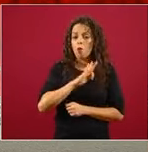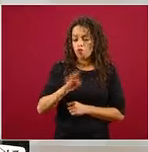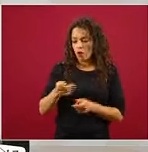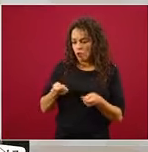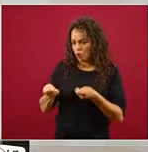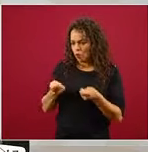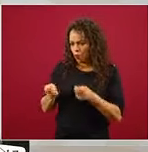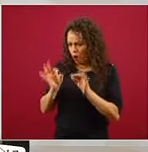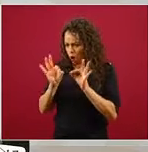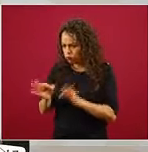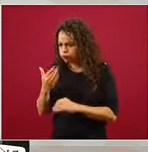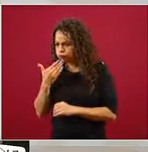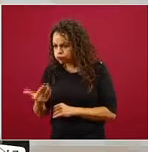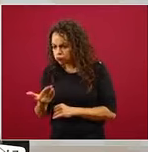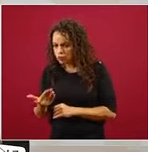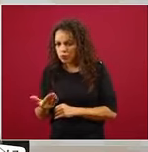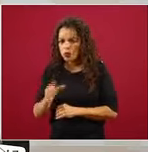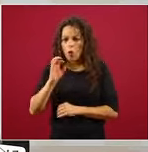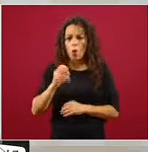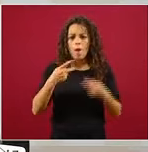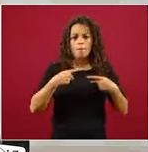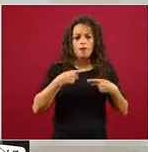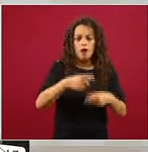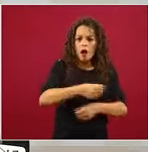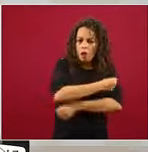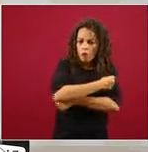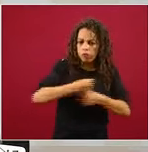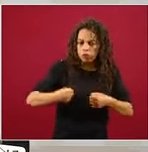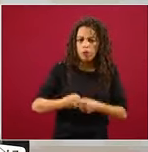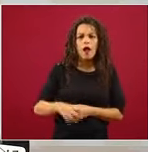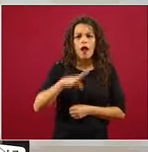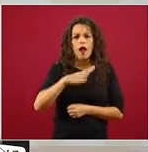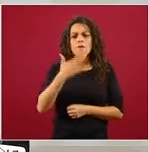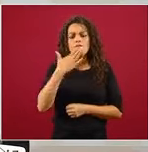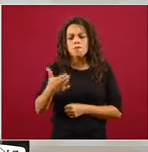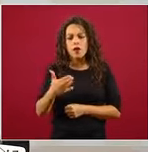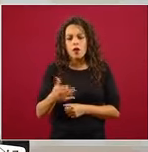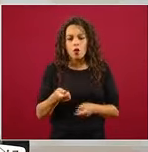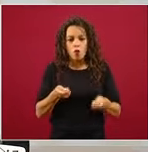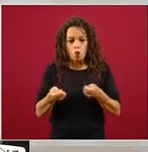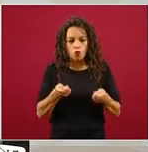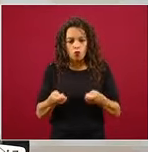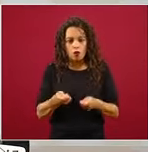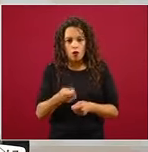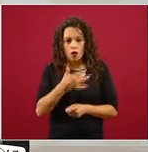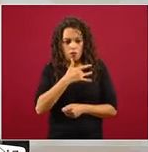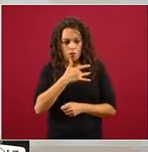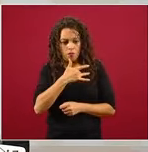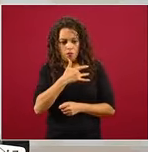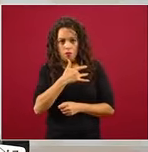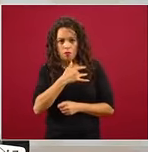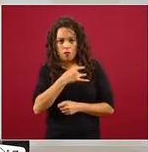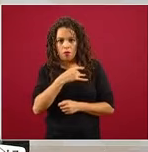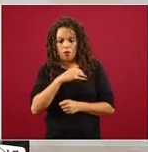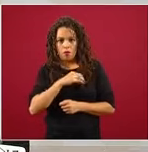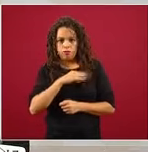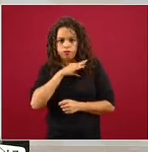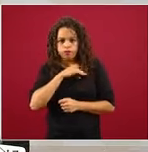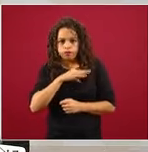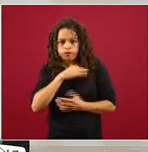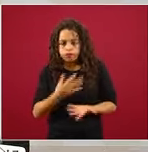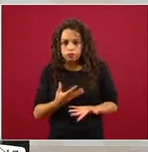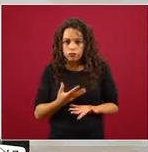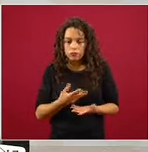hipertensión que mantiene un buen control de la presión arterial, tienen mayor capacidad de responder ante